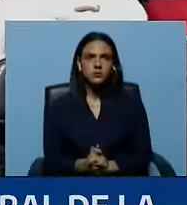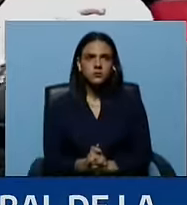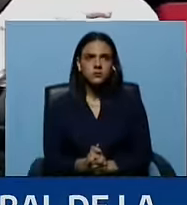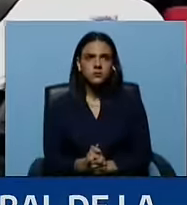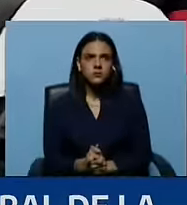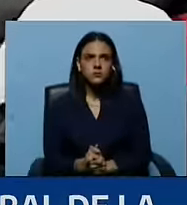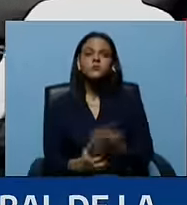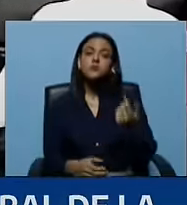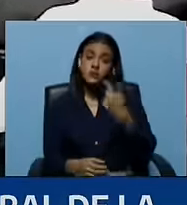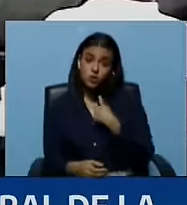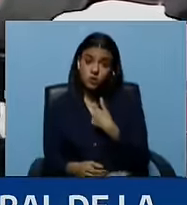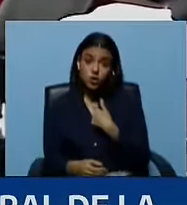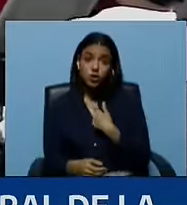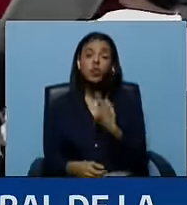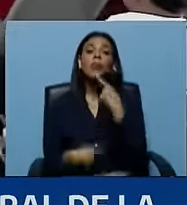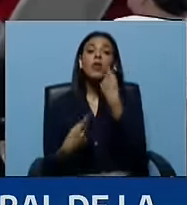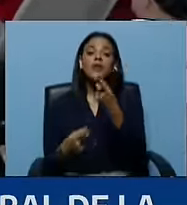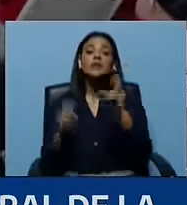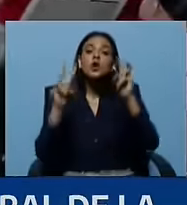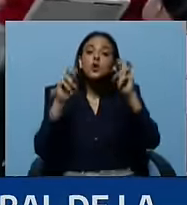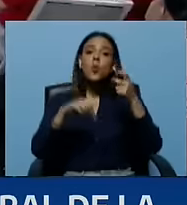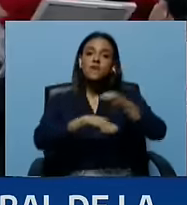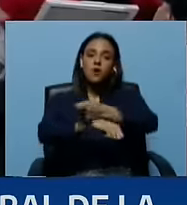Yo voy a nombrar nuevo gobierno.